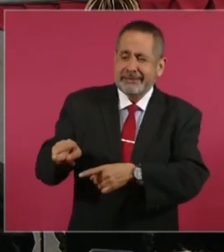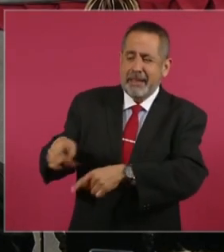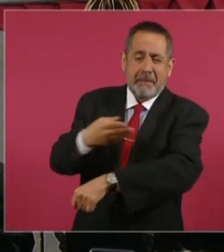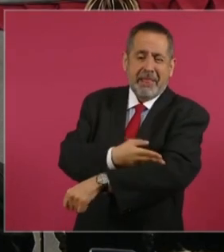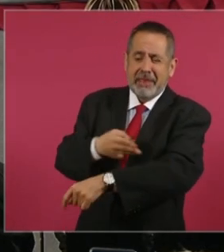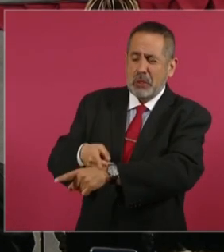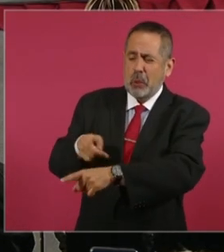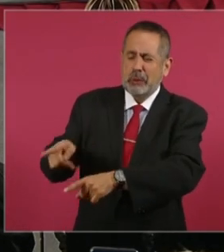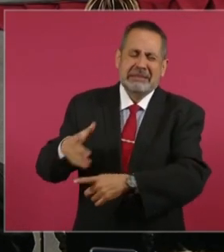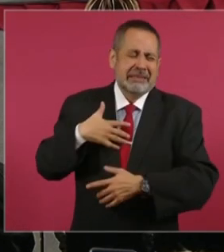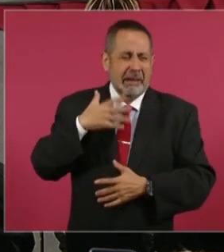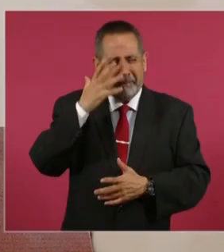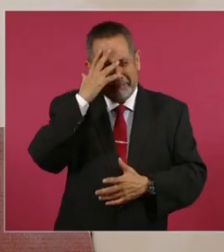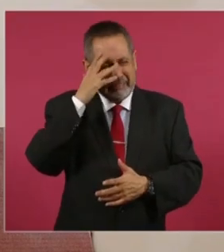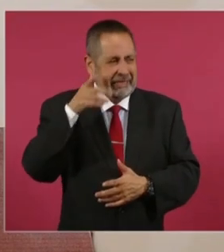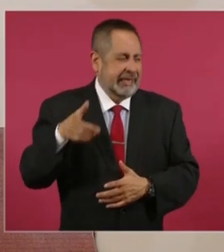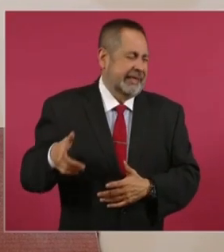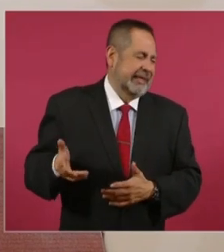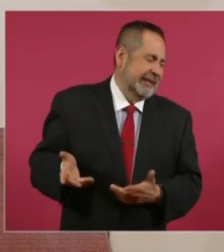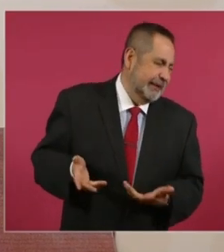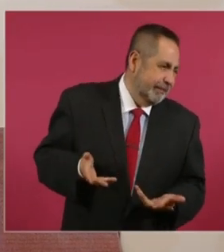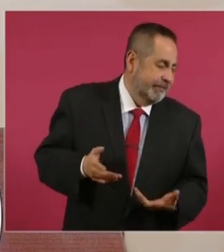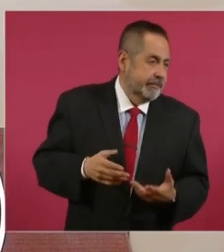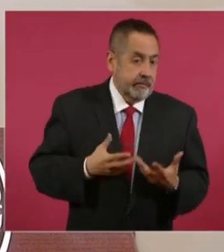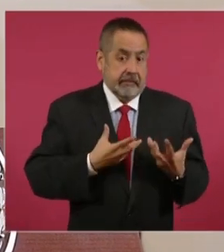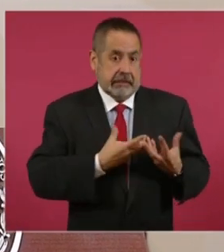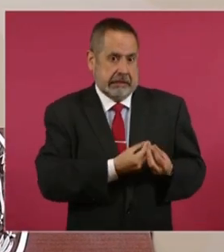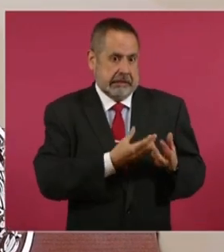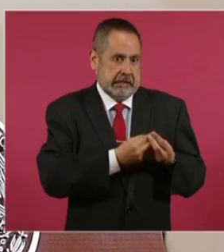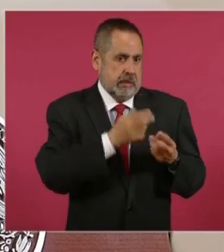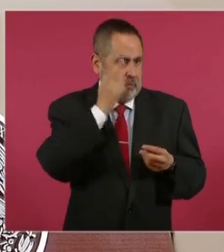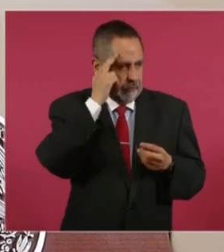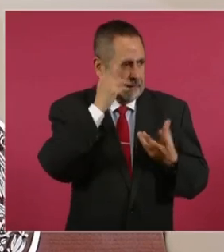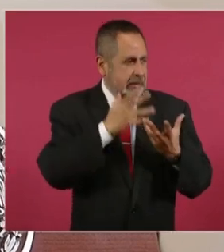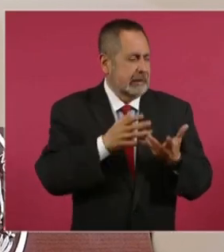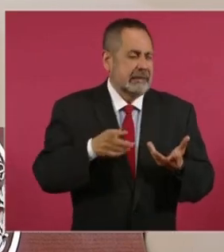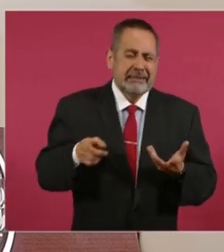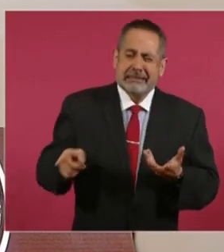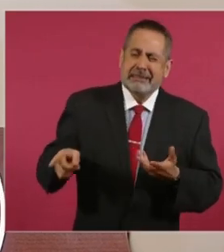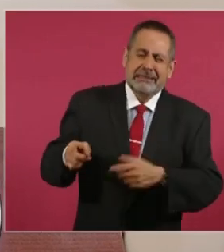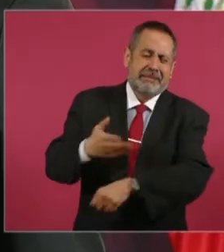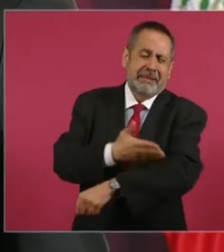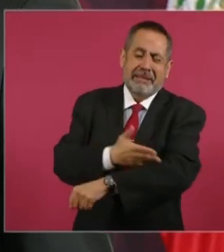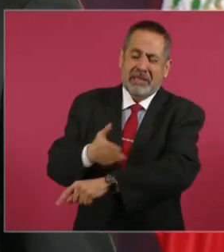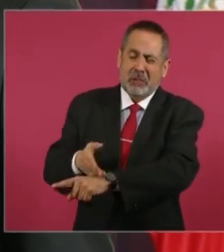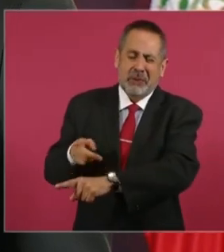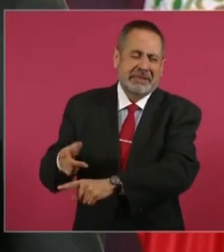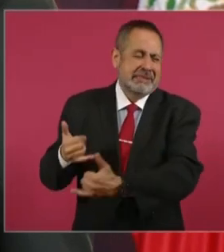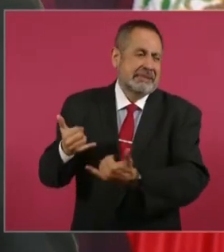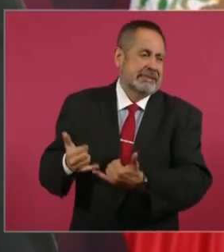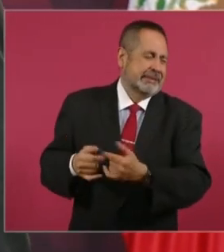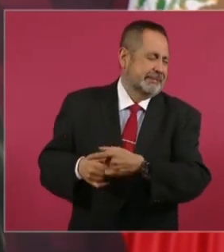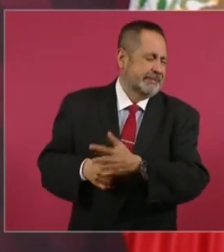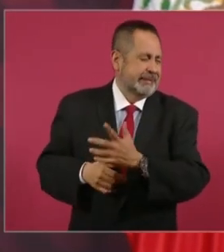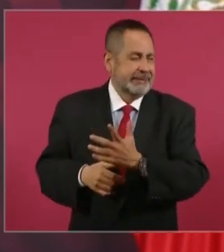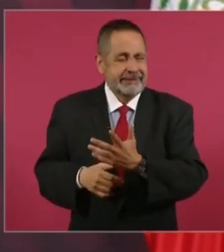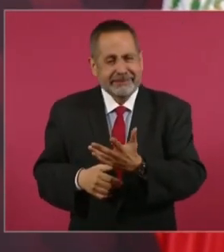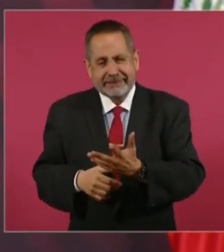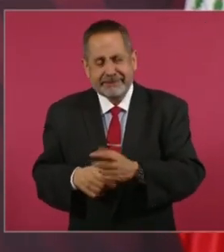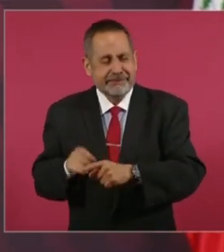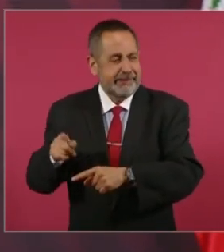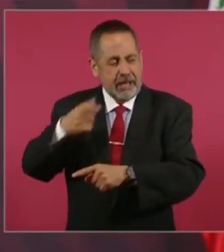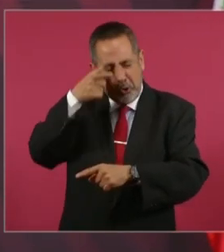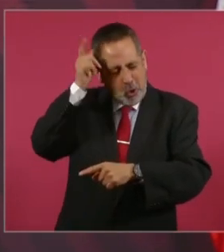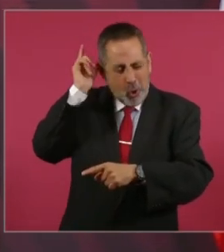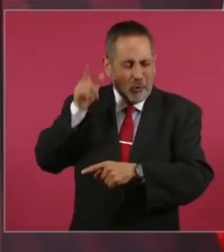porque este muchacho está como